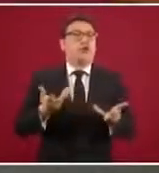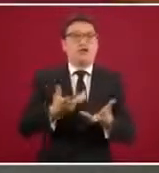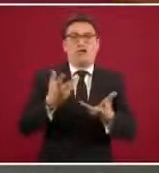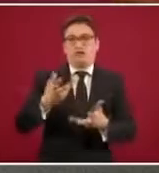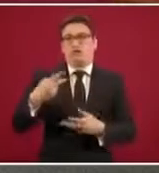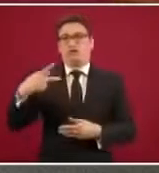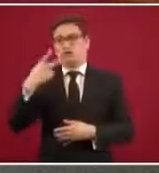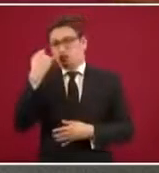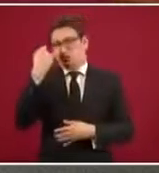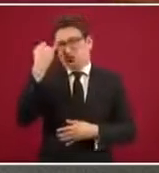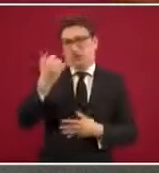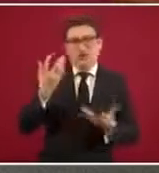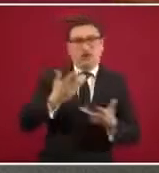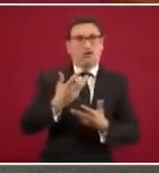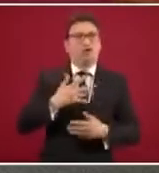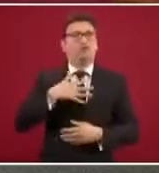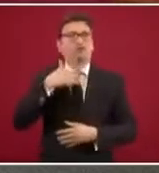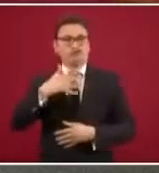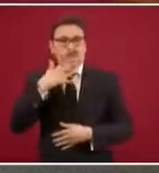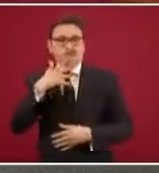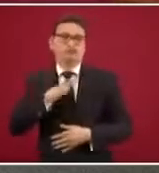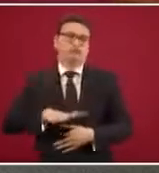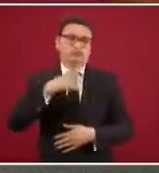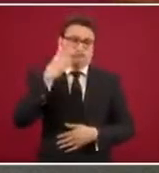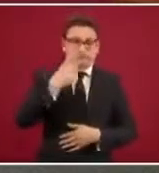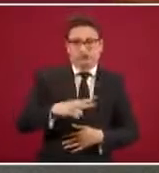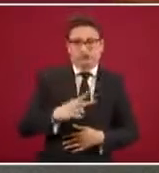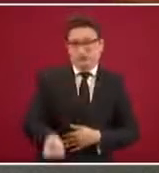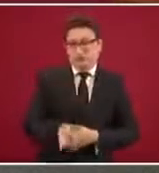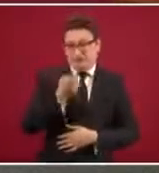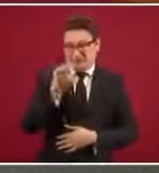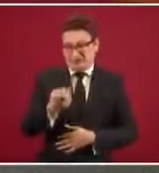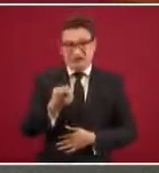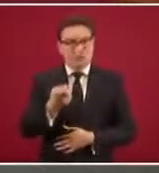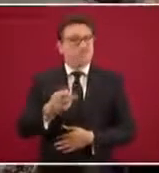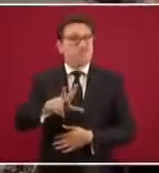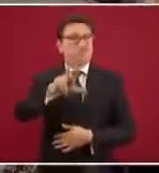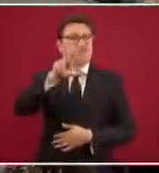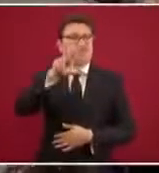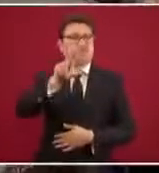instaurar la corrupción en México. Y eso no.